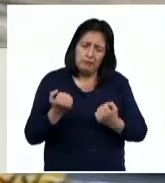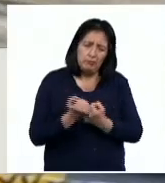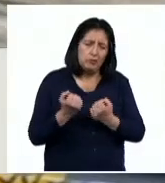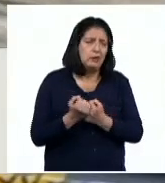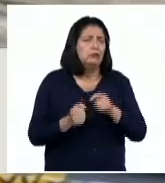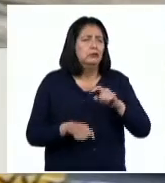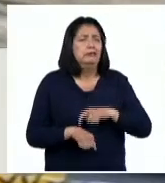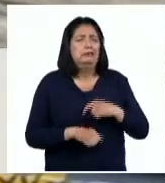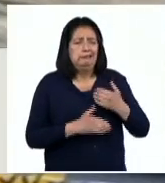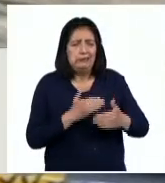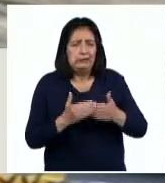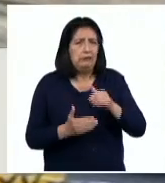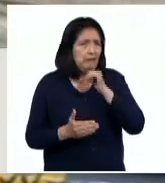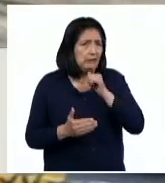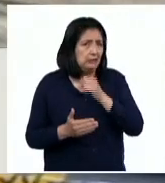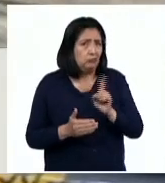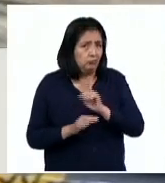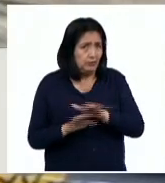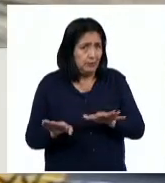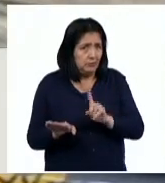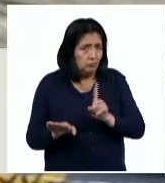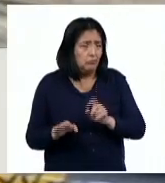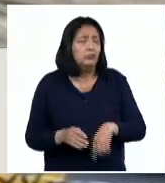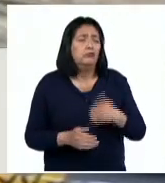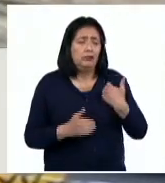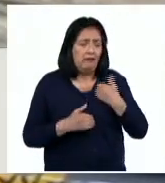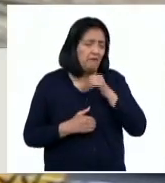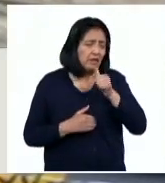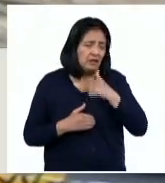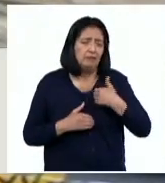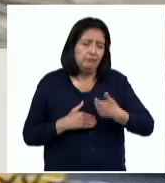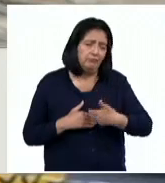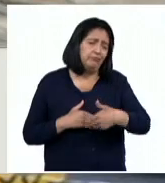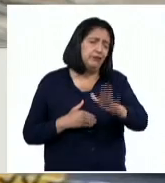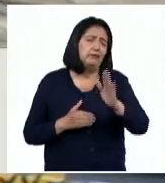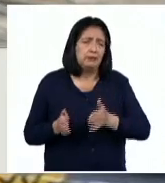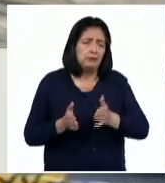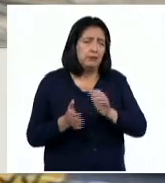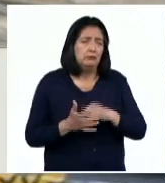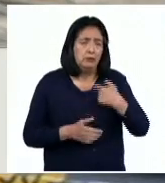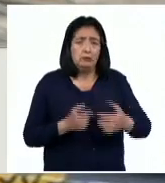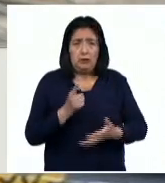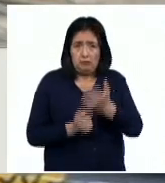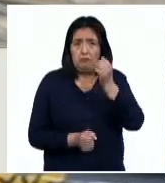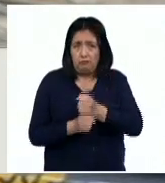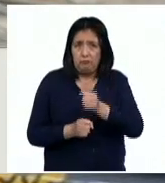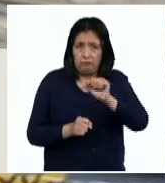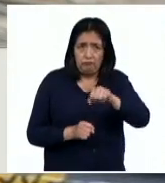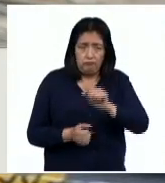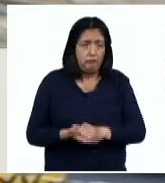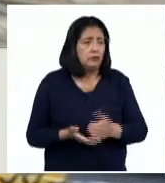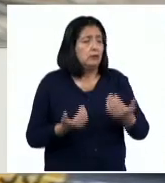en este proceso que aún no concluye, que todavía queda camino por recorrer, pero con la confianza